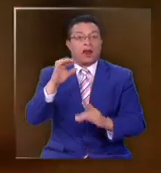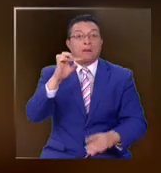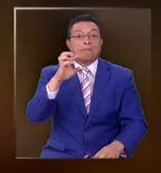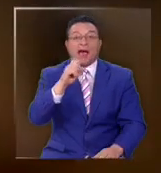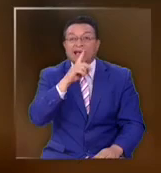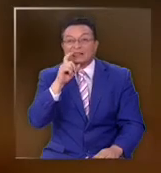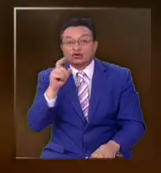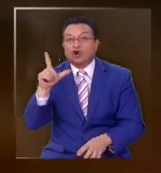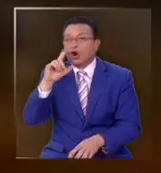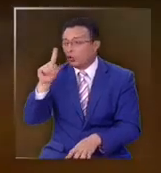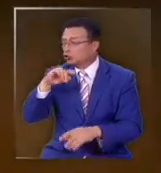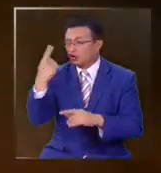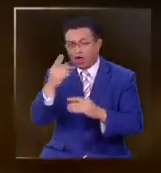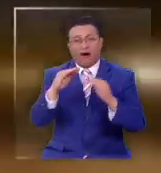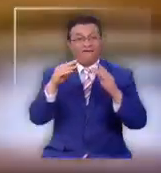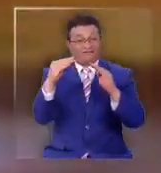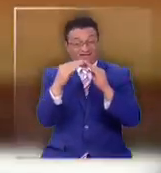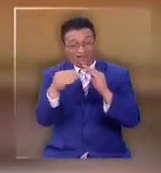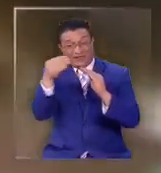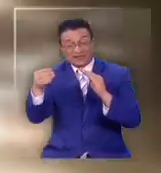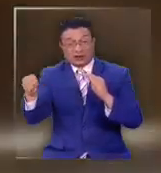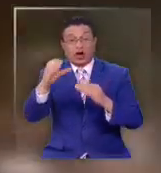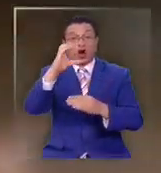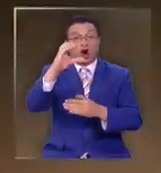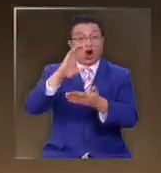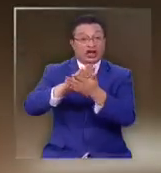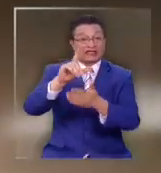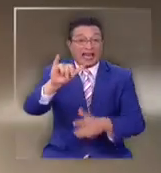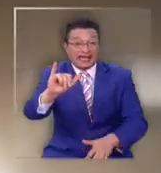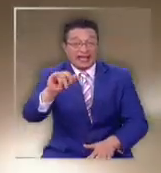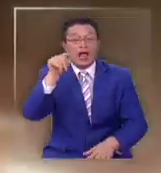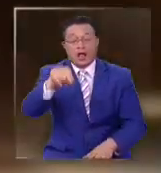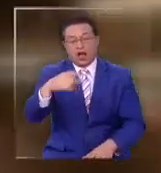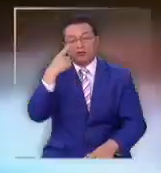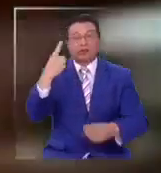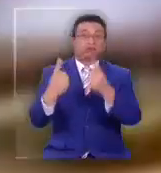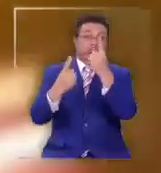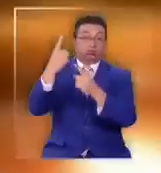los vecinos de Conchalí lo saben. Esperan que las balaceras y pirotecnia no se repitan.